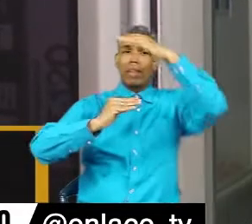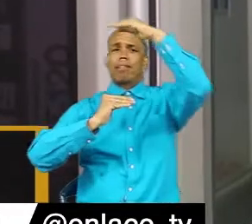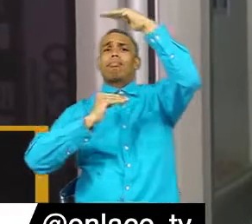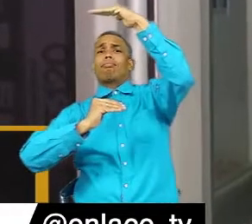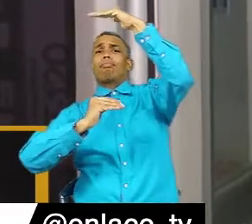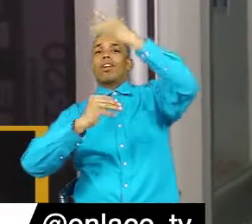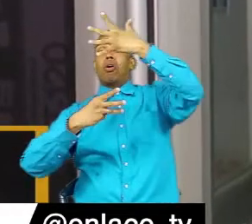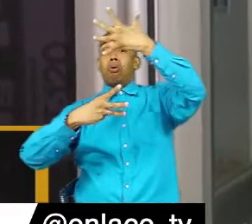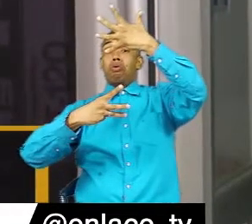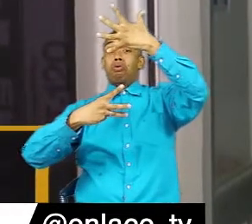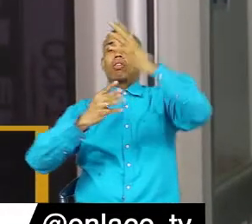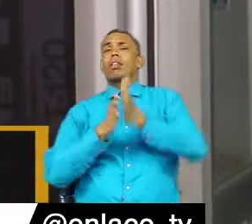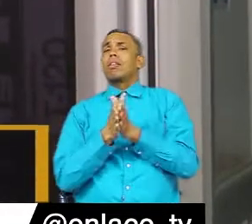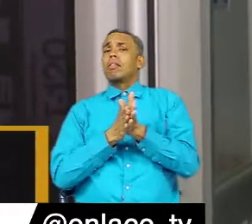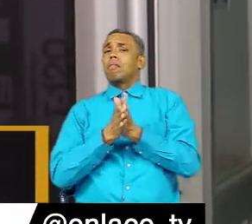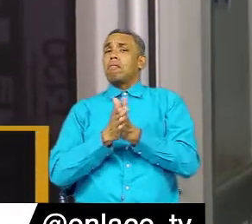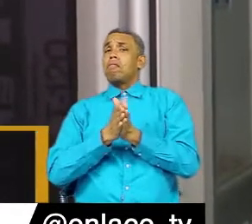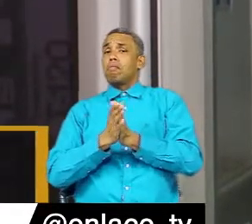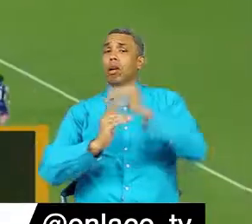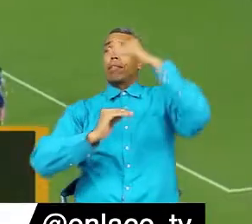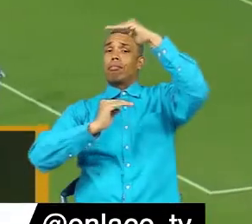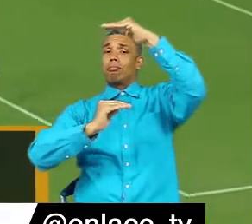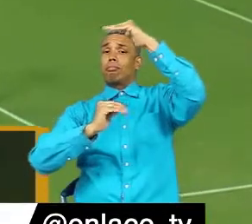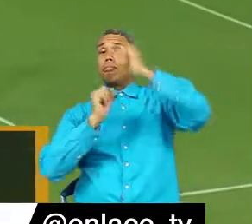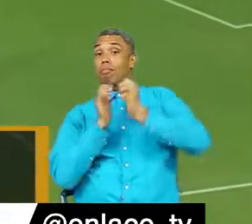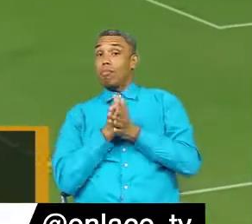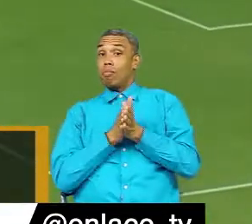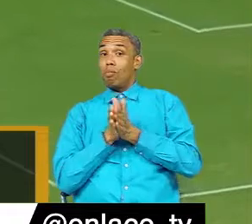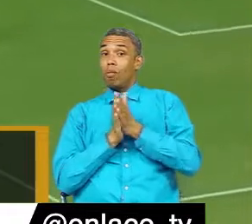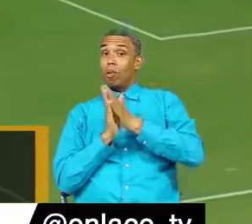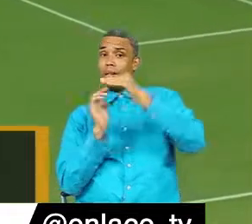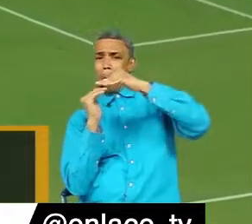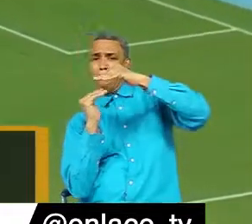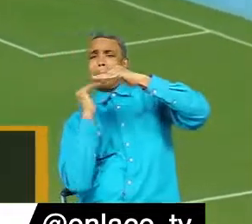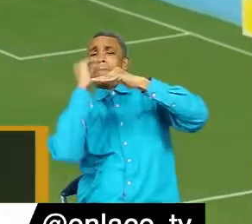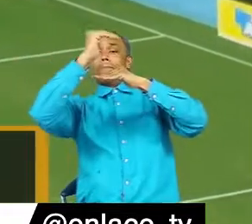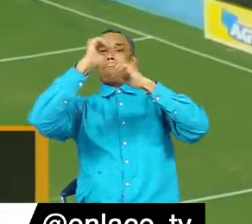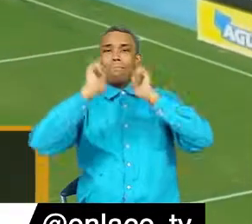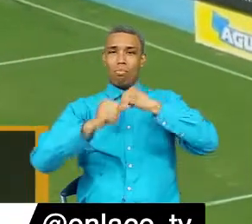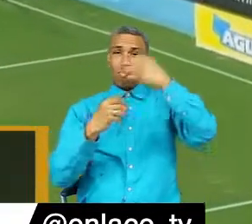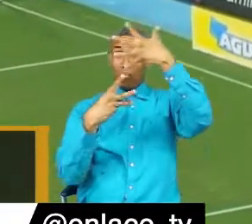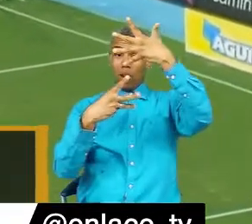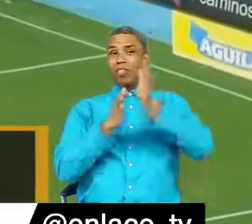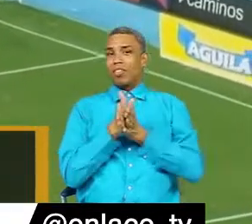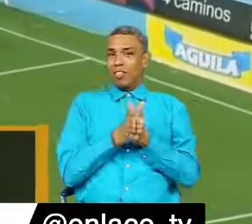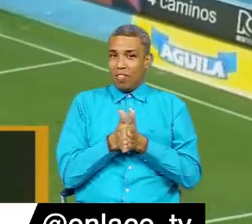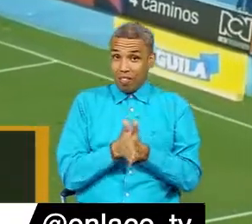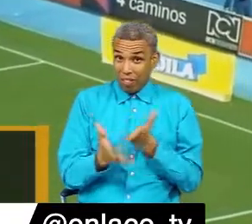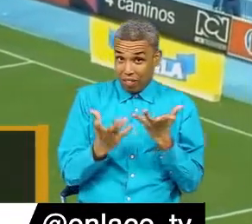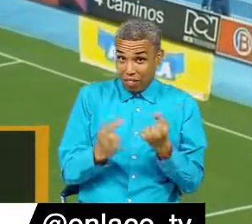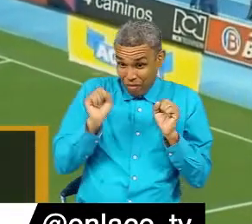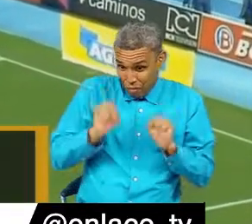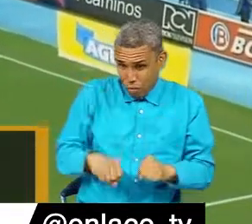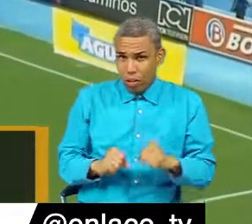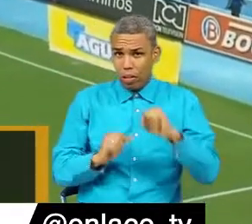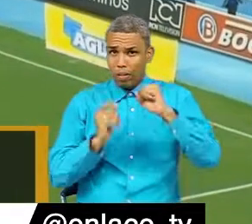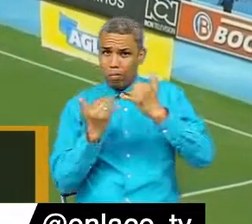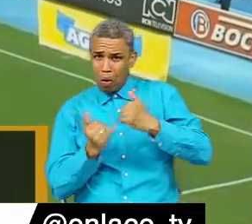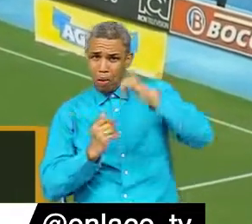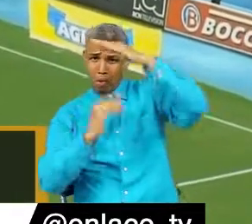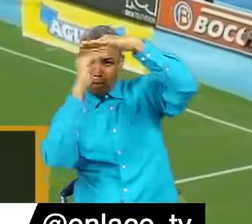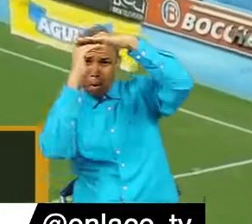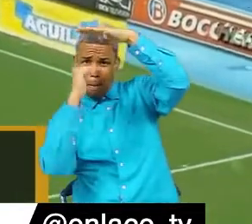y quién dice que no podemos buscar por fuera también ganarlo. Entonces yo creo que tenemos que